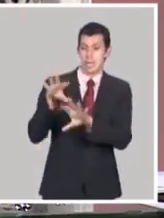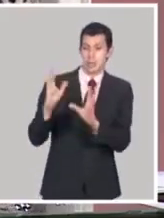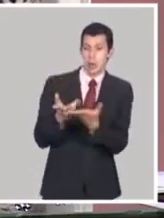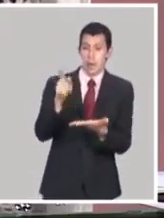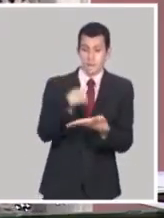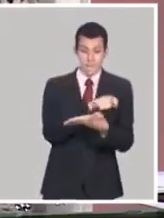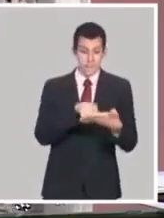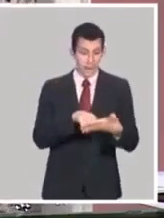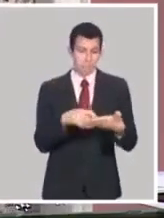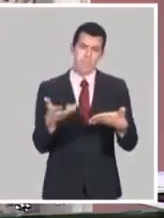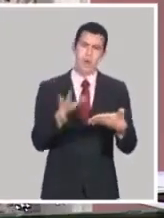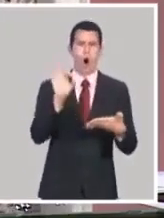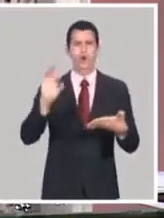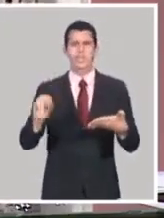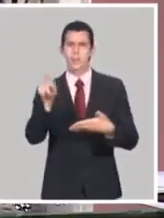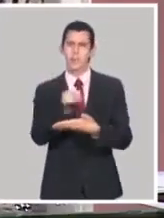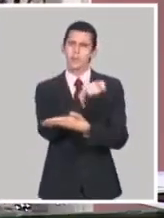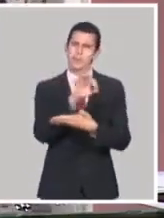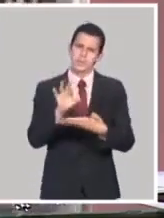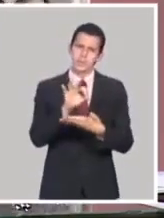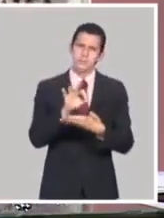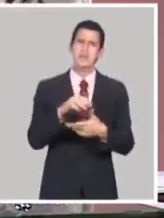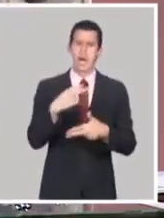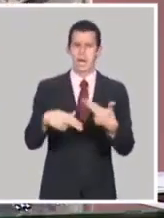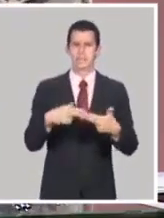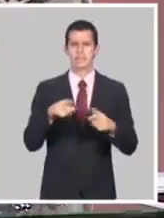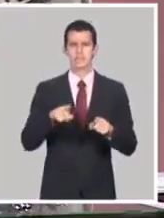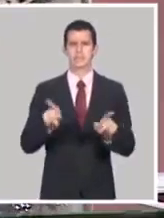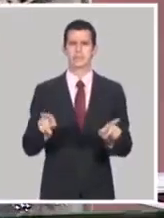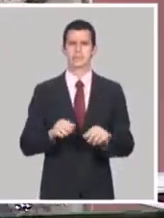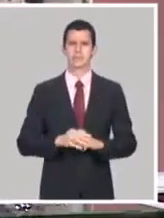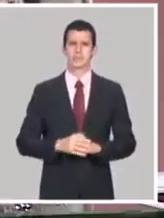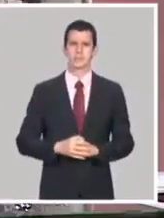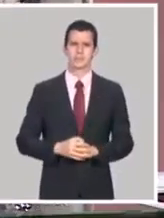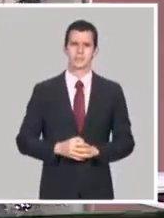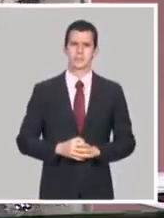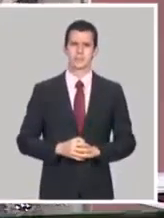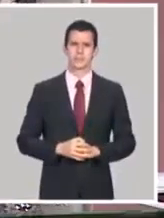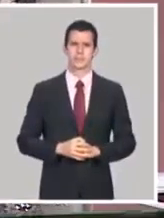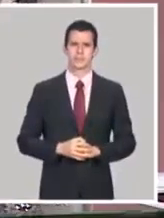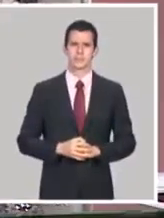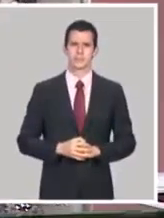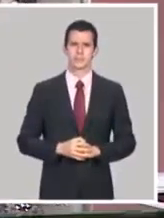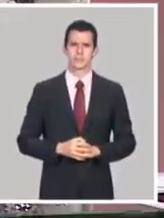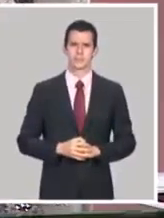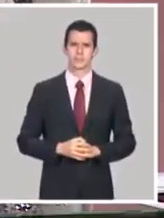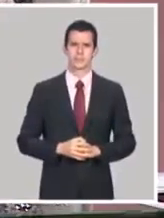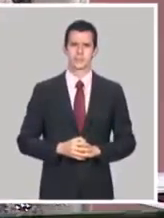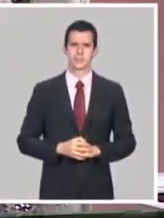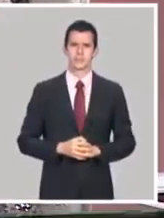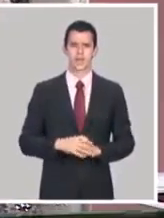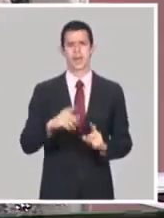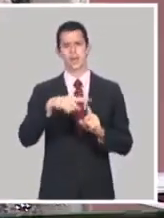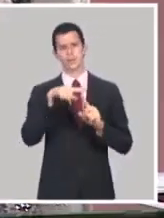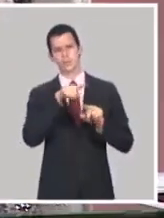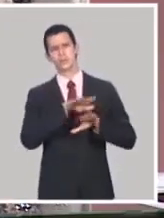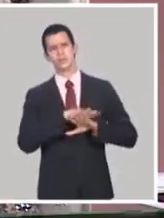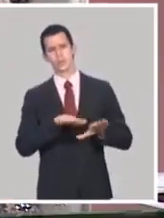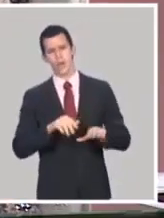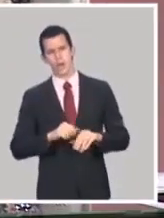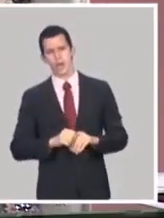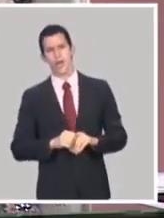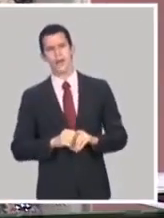que con su equipo de la provincia del municipio hicieran una evaluación de quenco en de que de qué